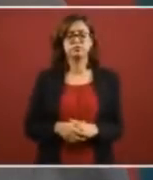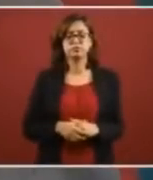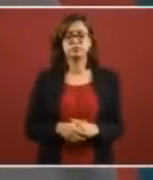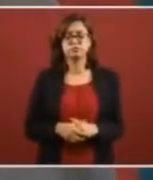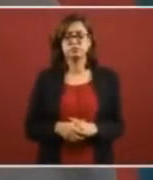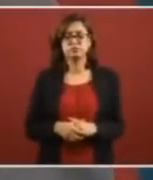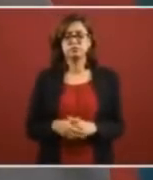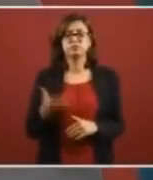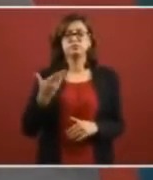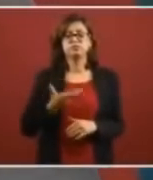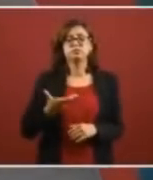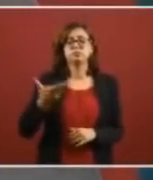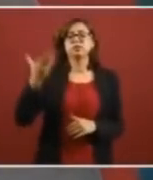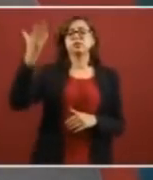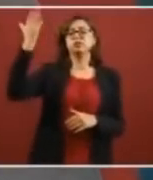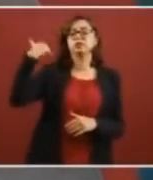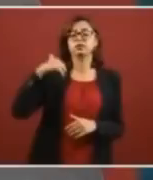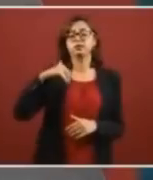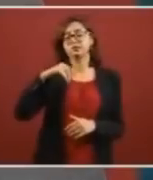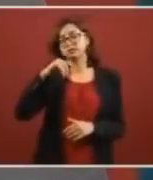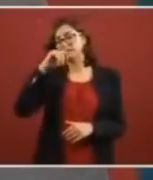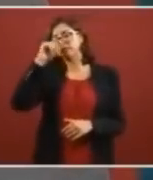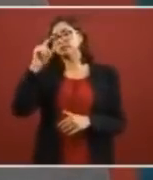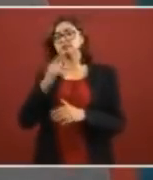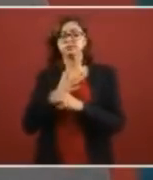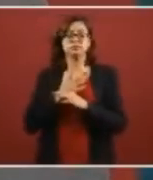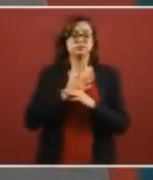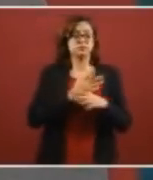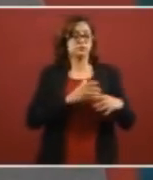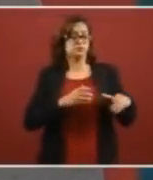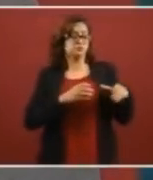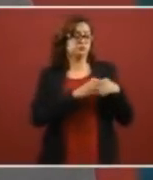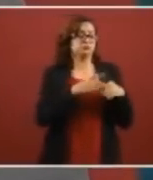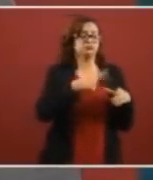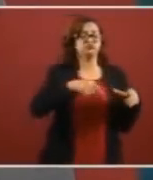muy pomposamente los tecnócratas